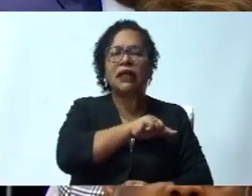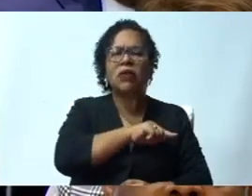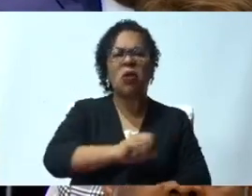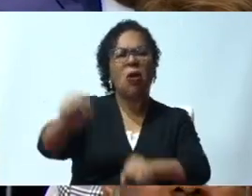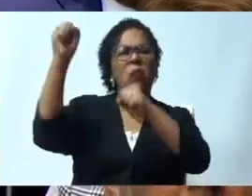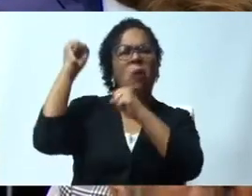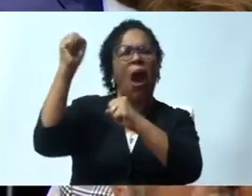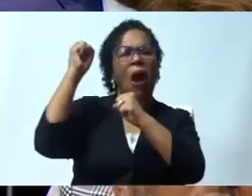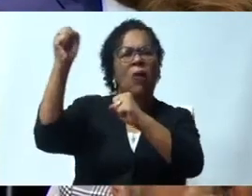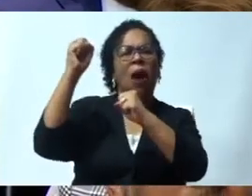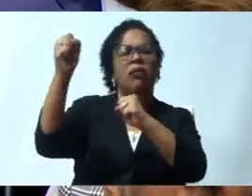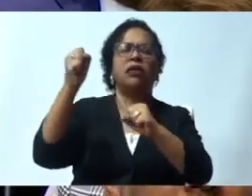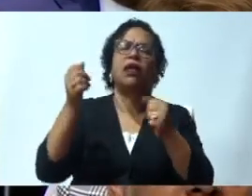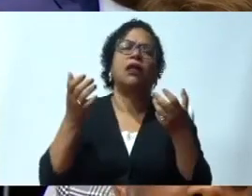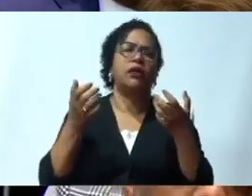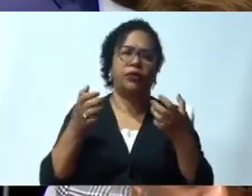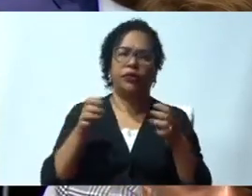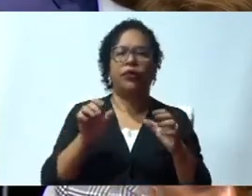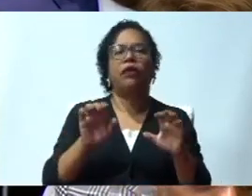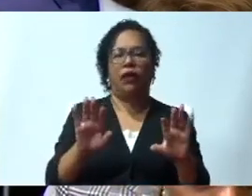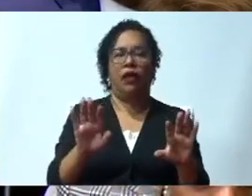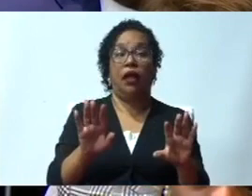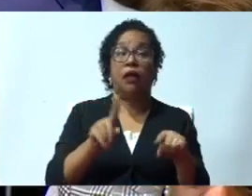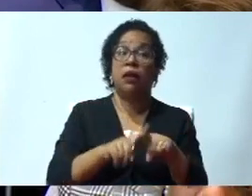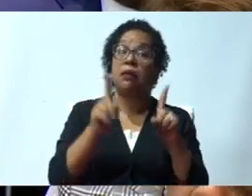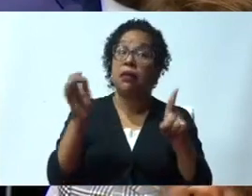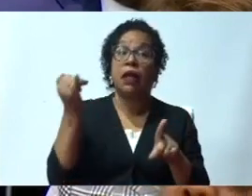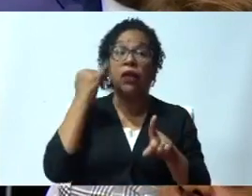de la Vivienda, porque no nos están dejando otra opción,